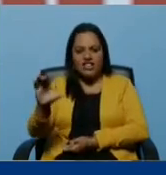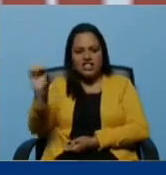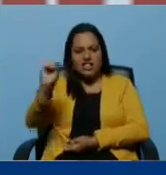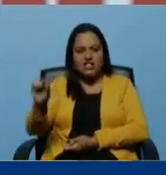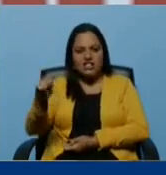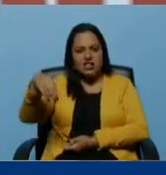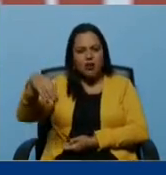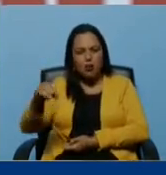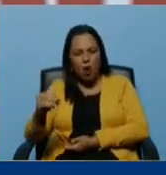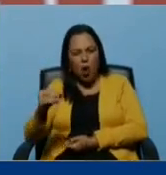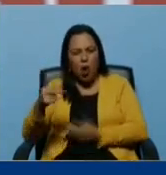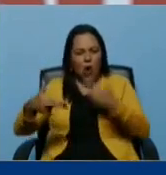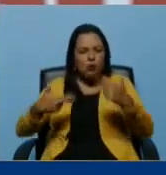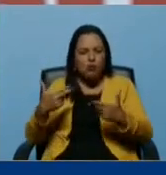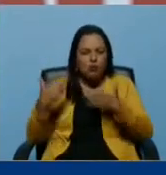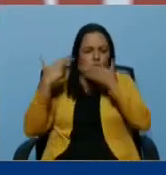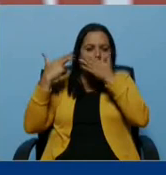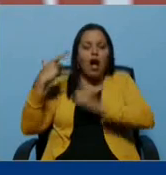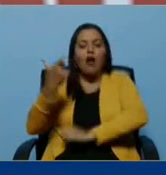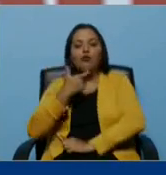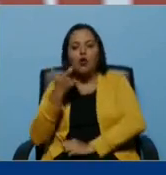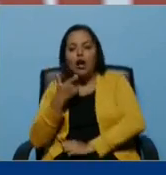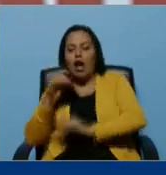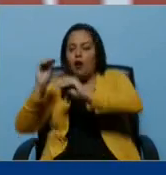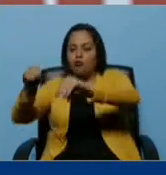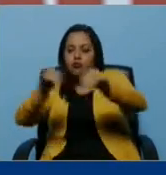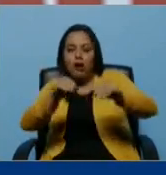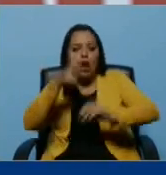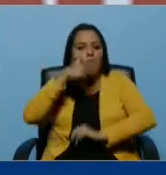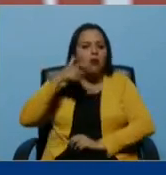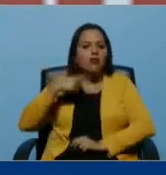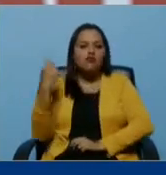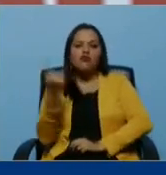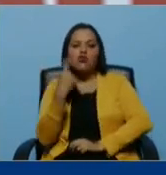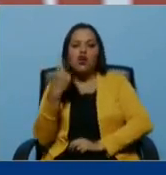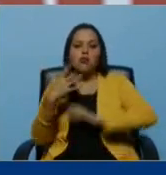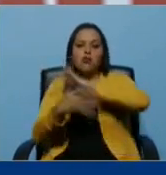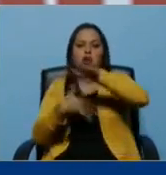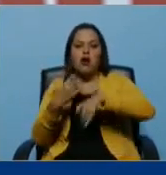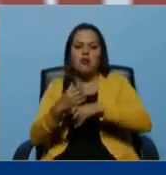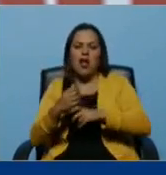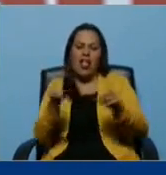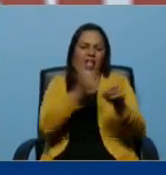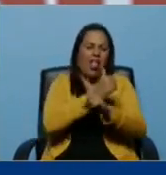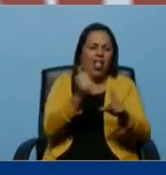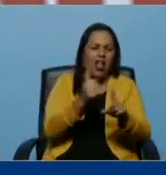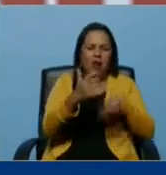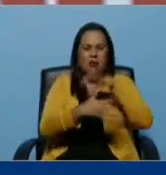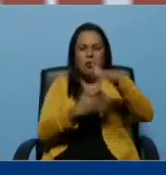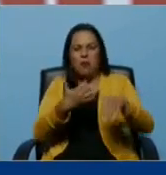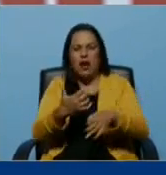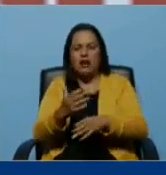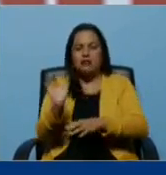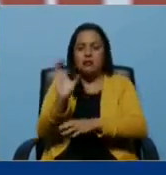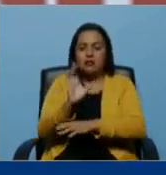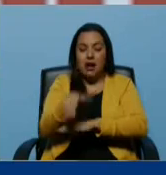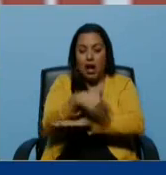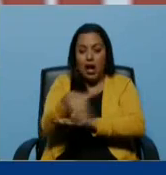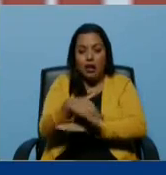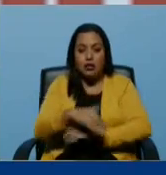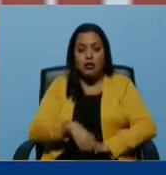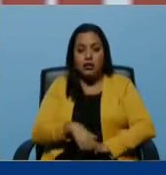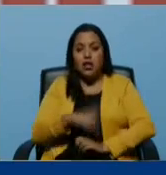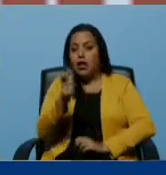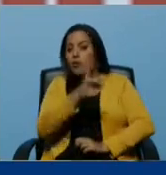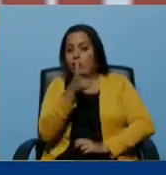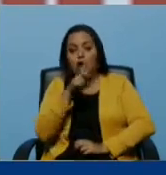buscan convocar al pueblo solo para generar violencia. Y detrás de esa violencia, buscar lo que no han podido lograr ni por